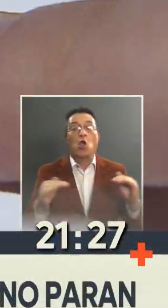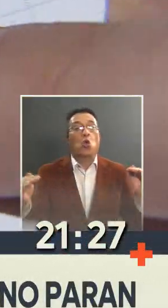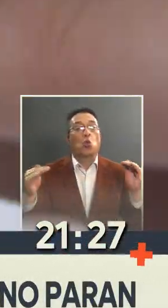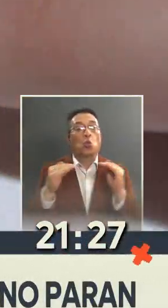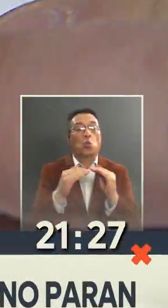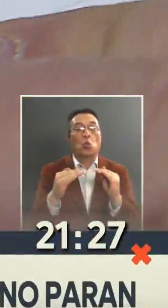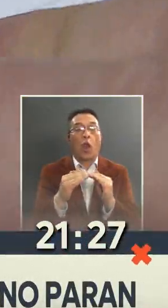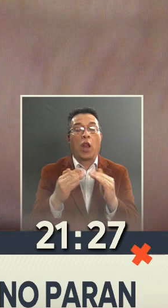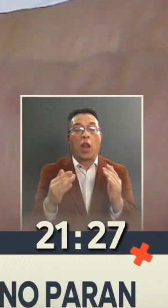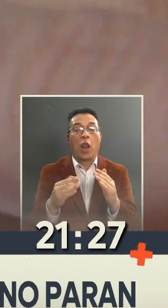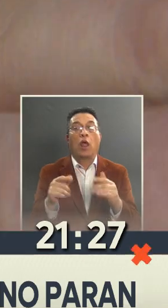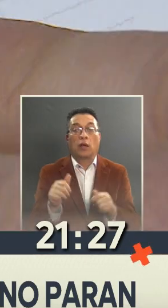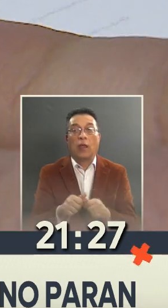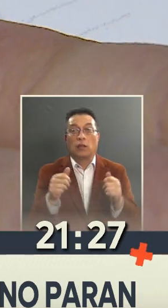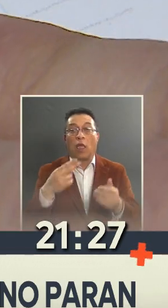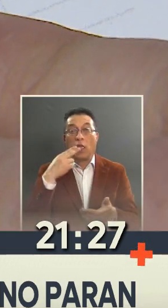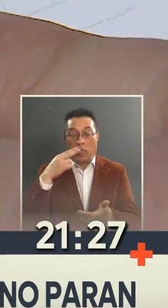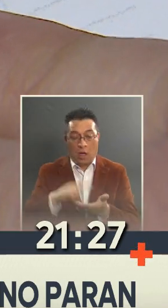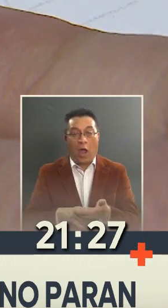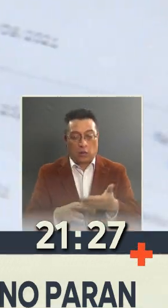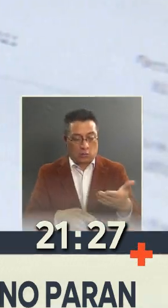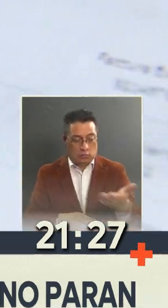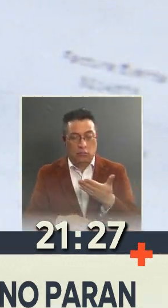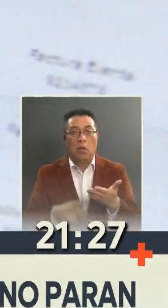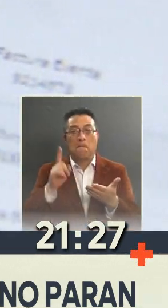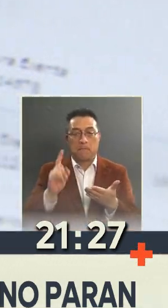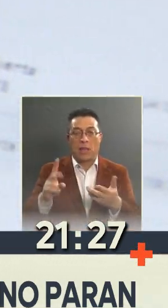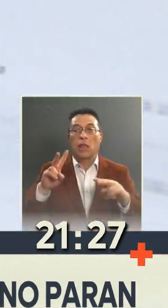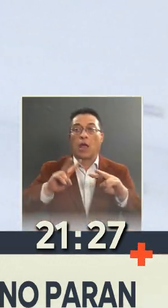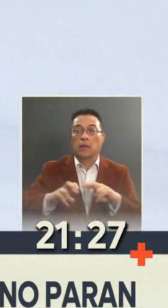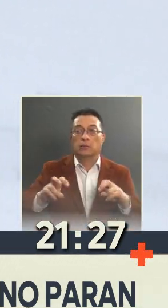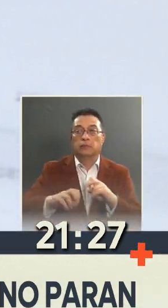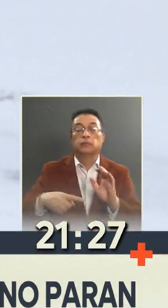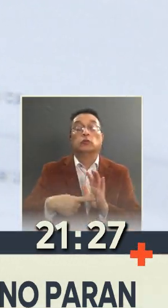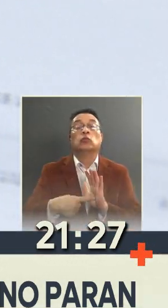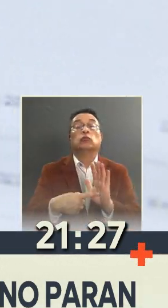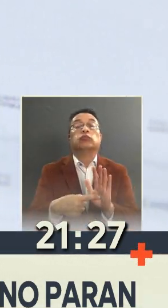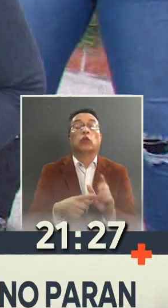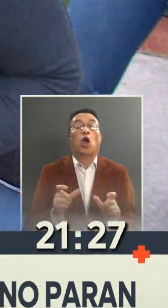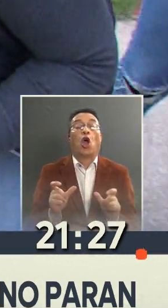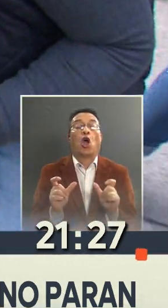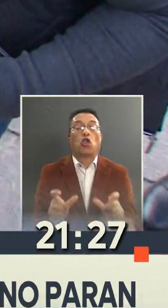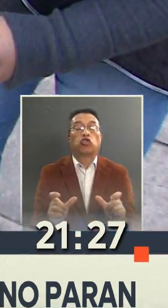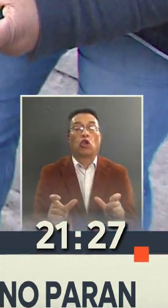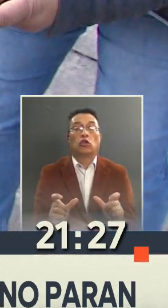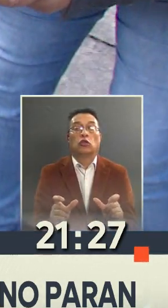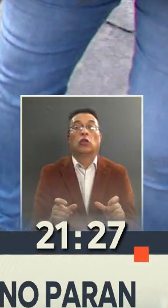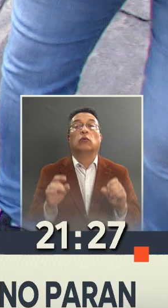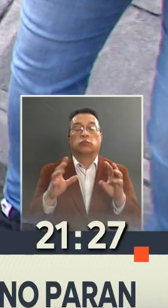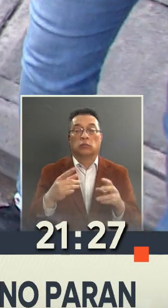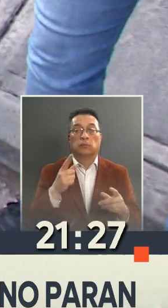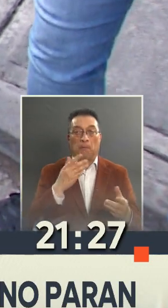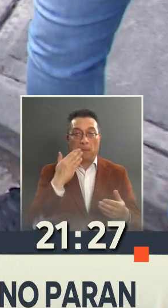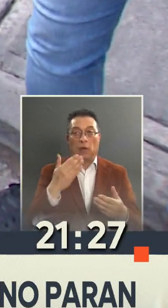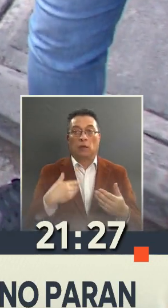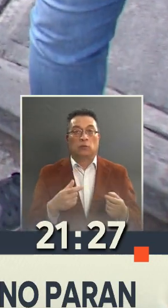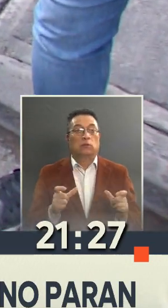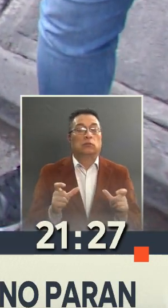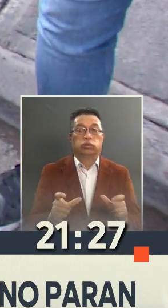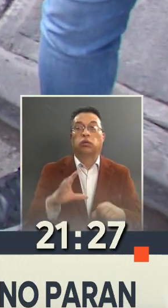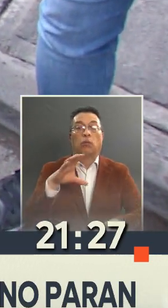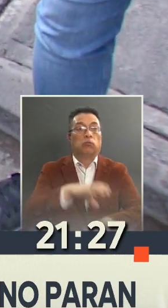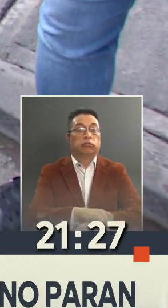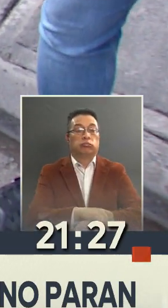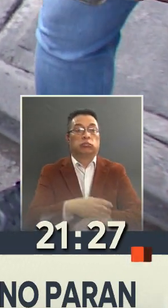más, tienen una carta con órdenes de investigar para mostrar en caso de que los controlen. Temen circular ante el riesgo de ser detenidos y